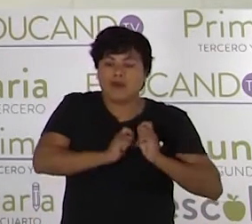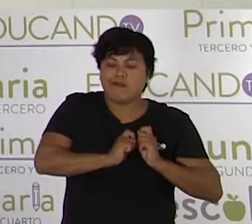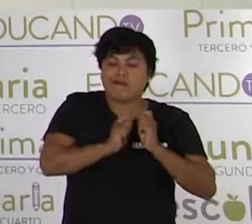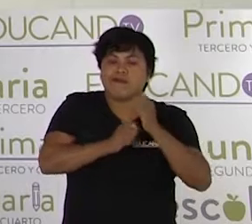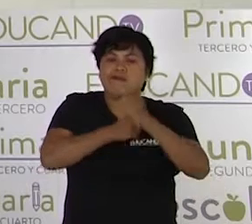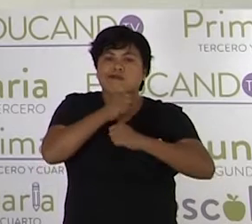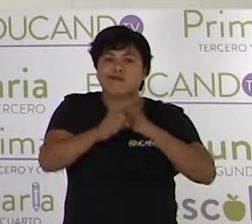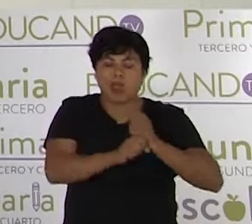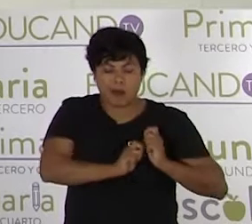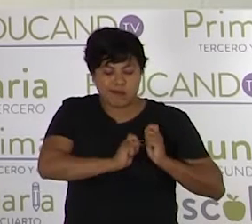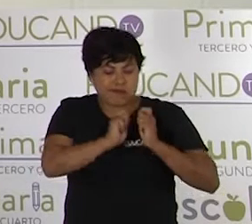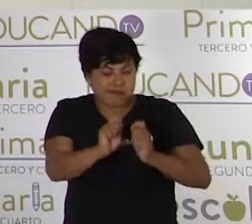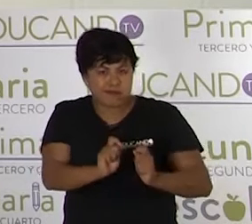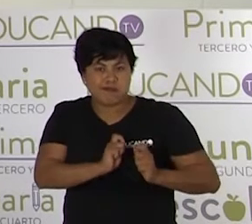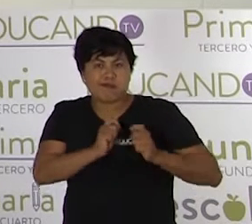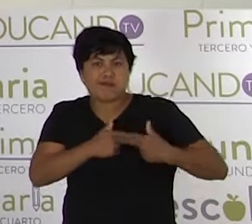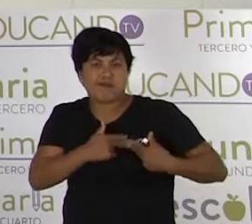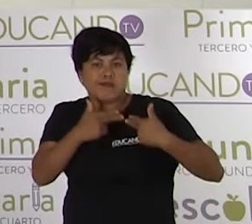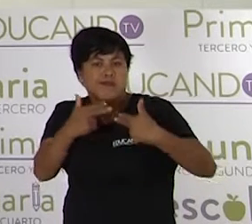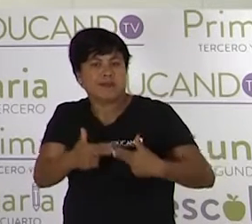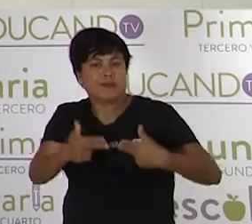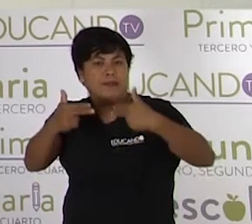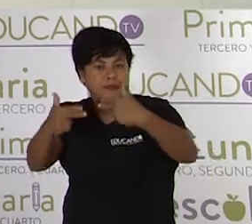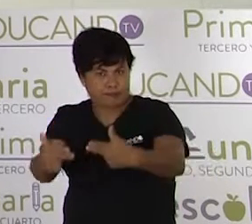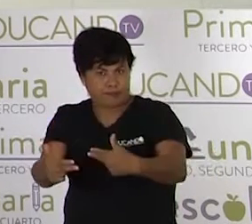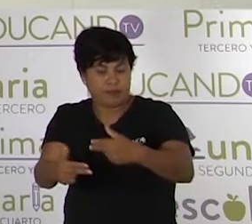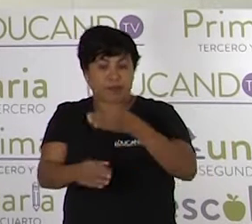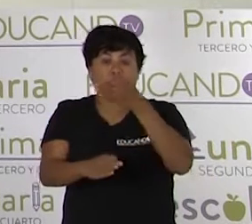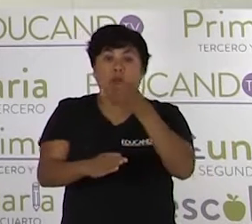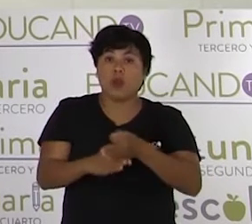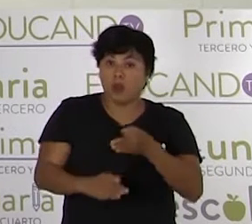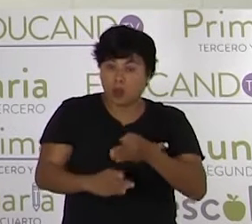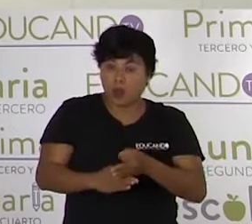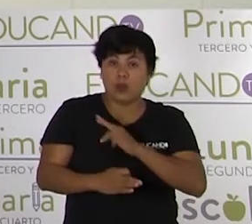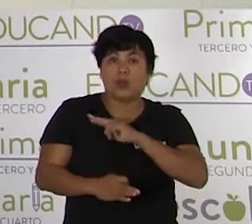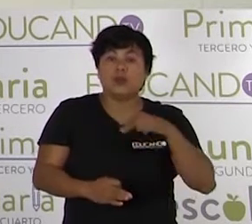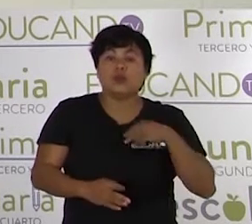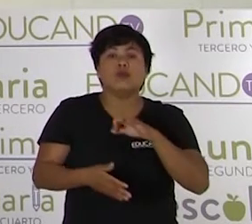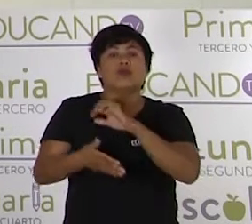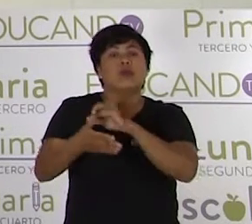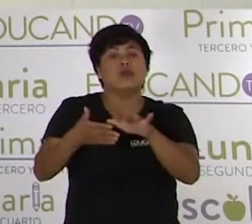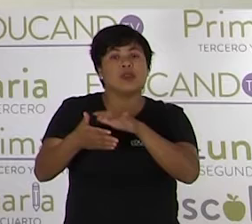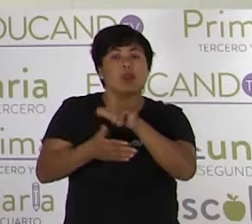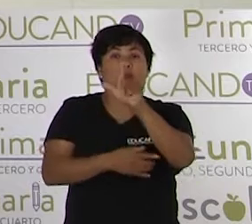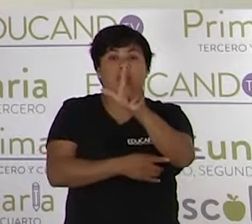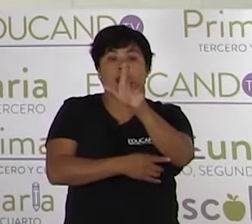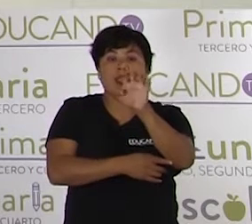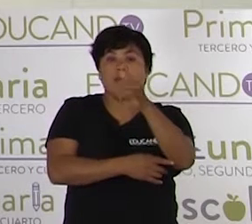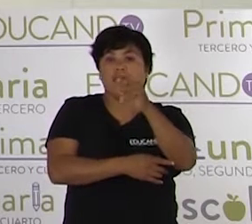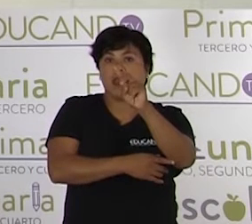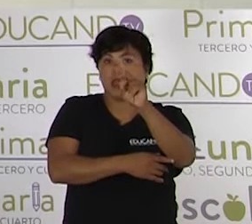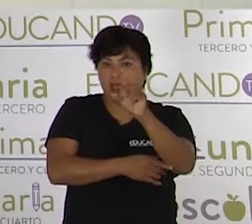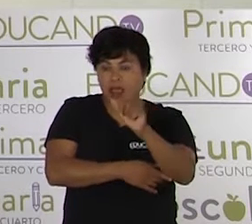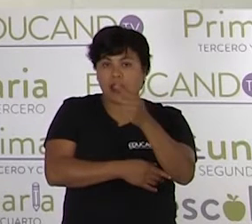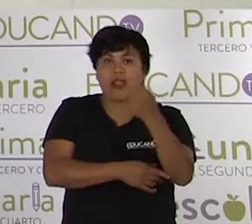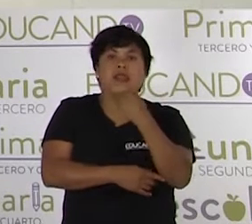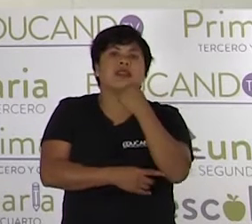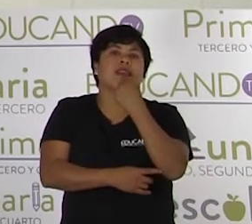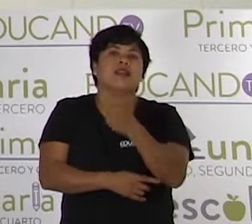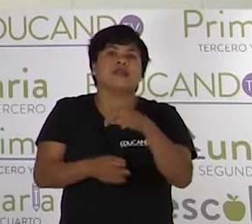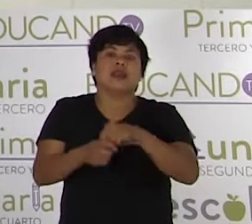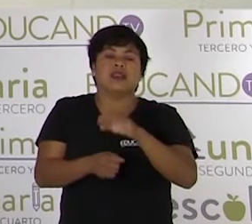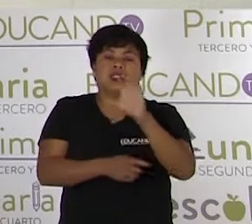generación en generación. El día de hoy vamos a leer una leyenda que se cuenta en